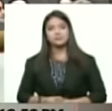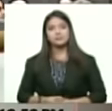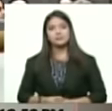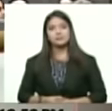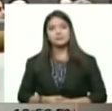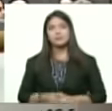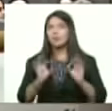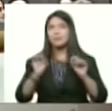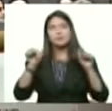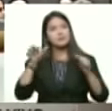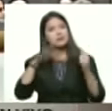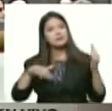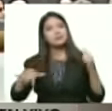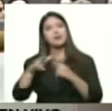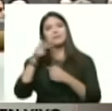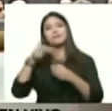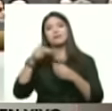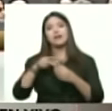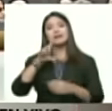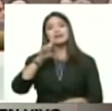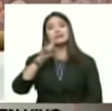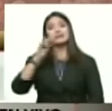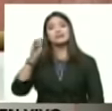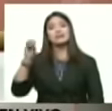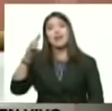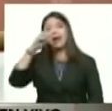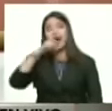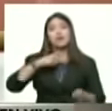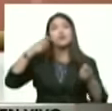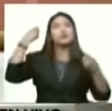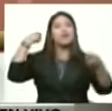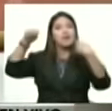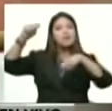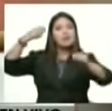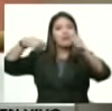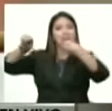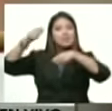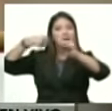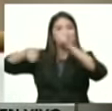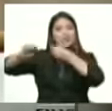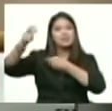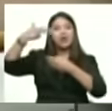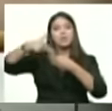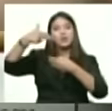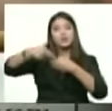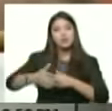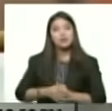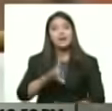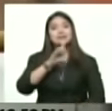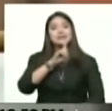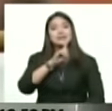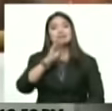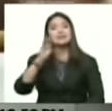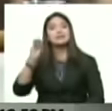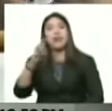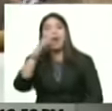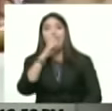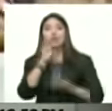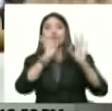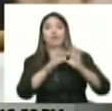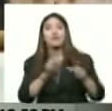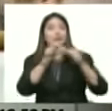precisamente, 100 años de exportación de petróleo, 100 años de un modelo que se